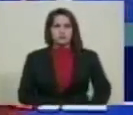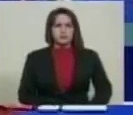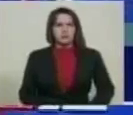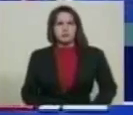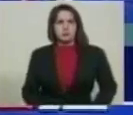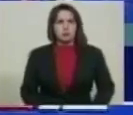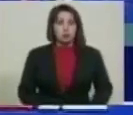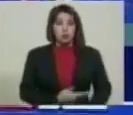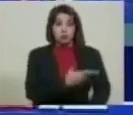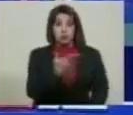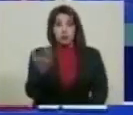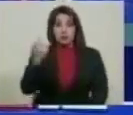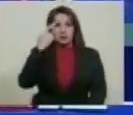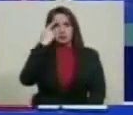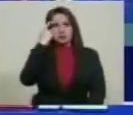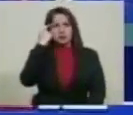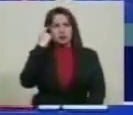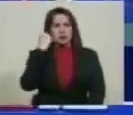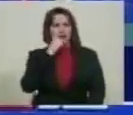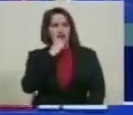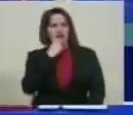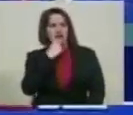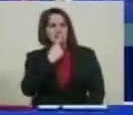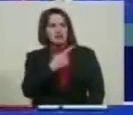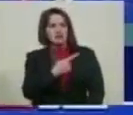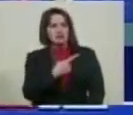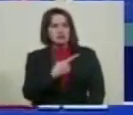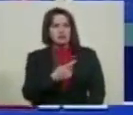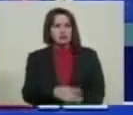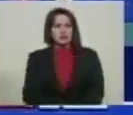Muchos de ustedes saben a quién me refiero.